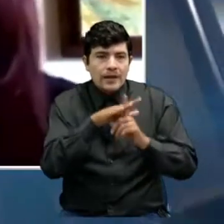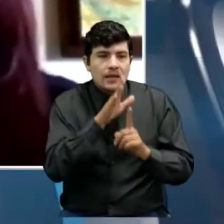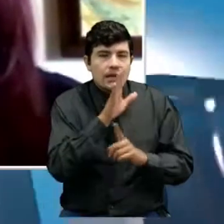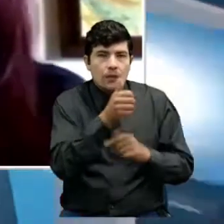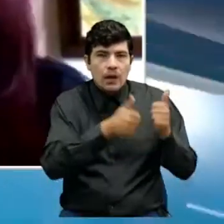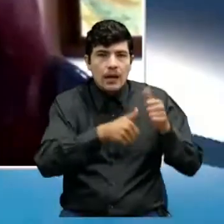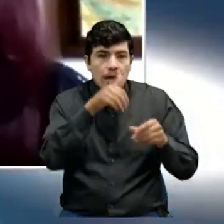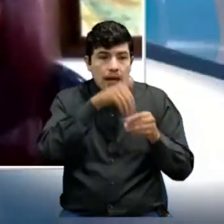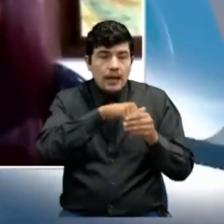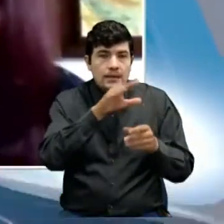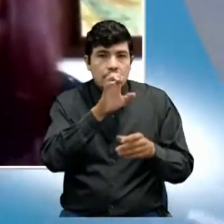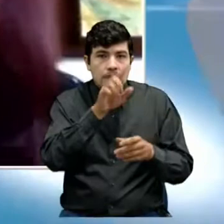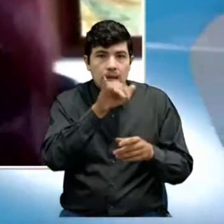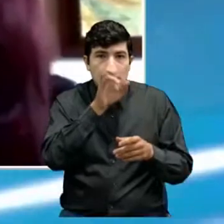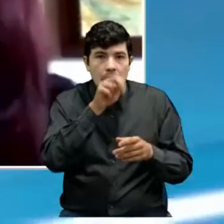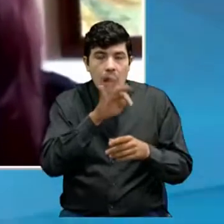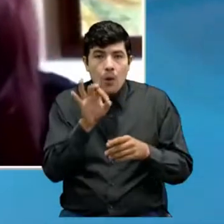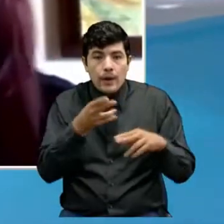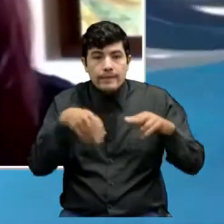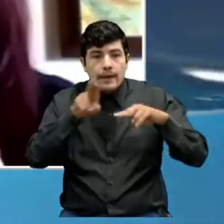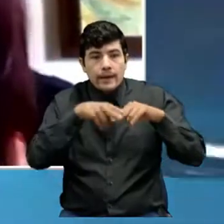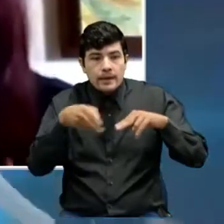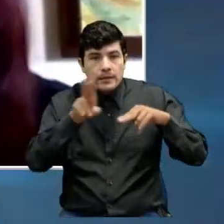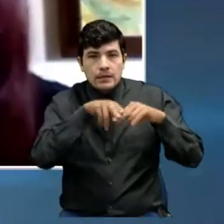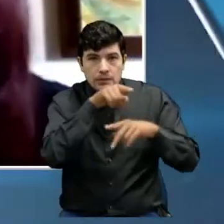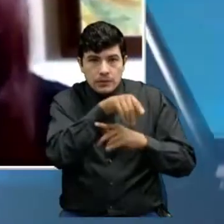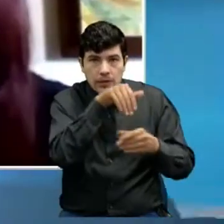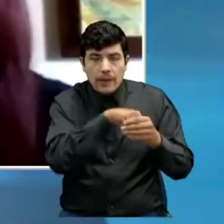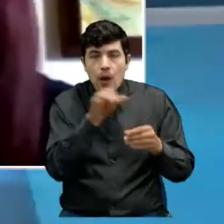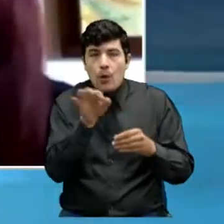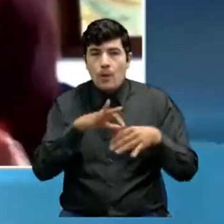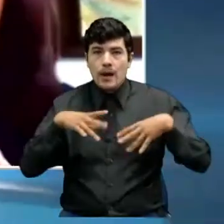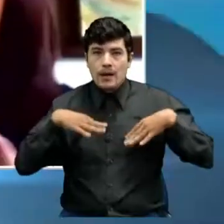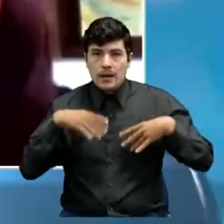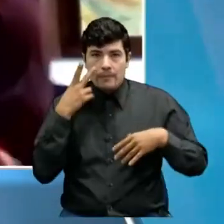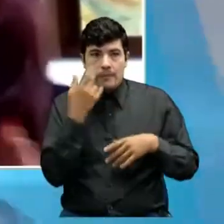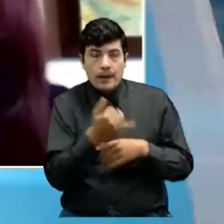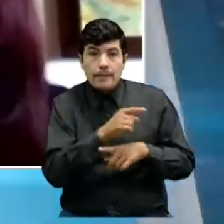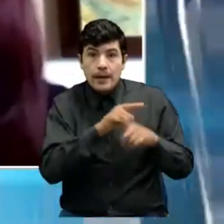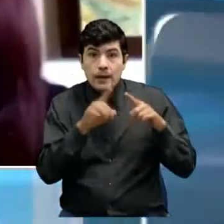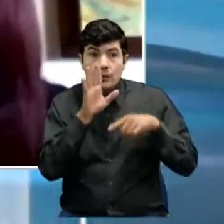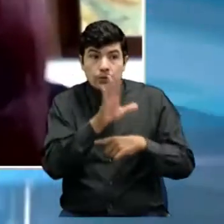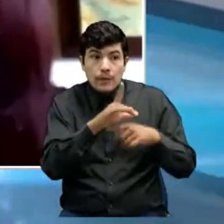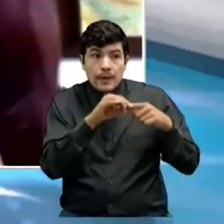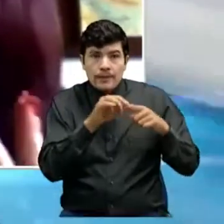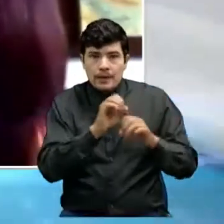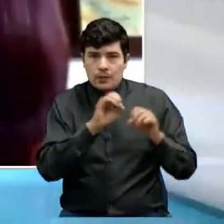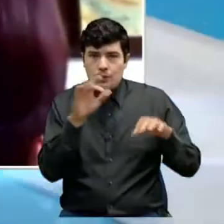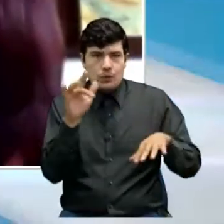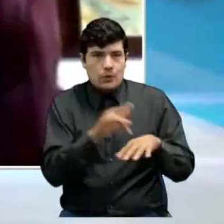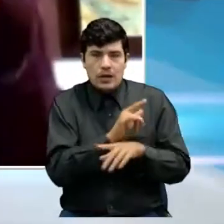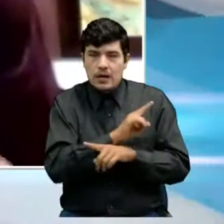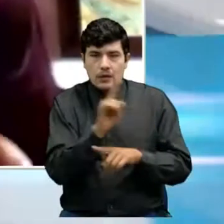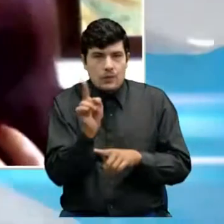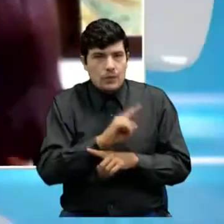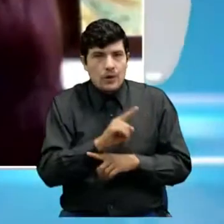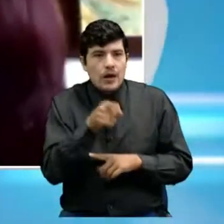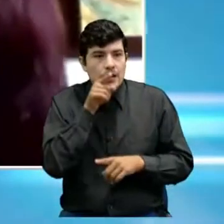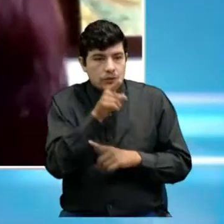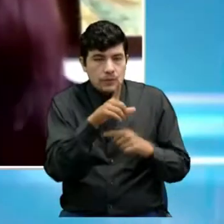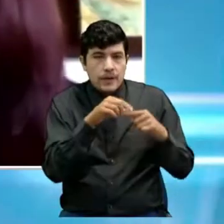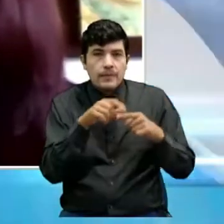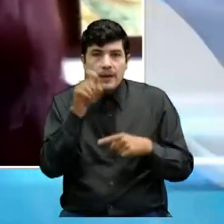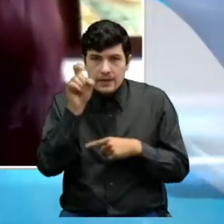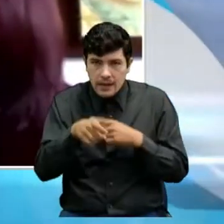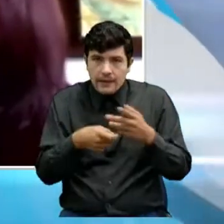cesantías, los intereses a las cesantías y las vacaciones, pero la prima no se toca, es decir, que la prima hay que